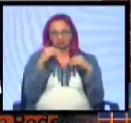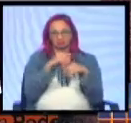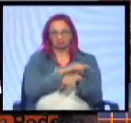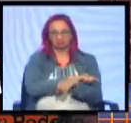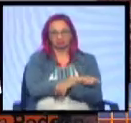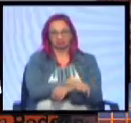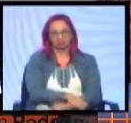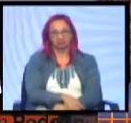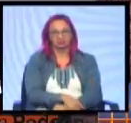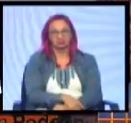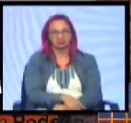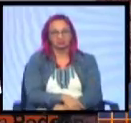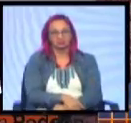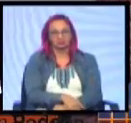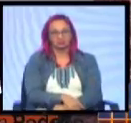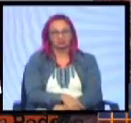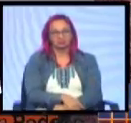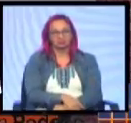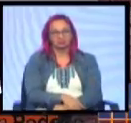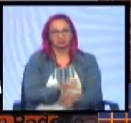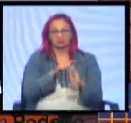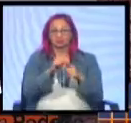lotería.